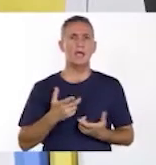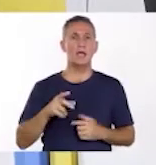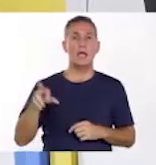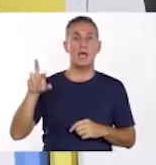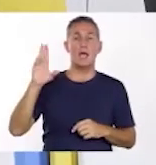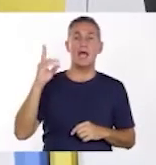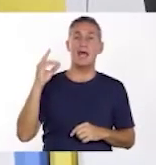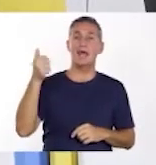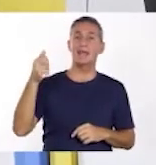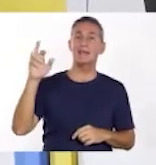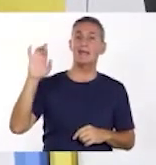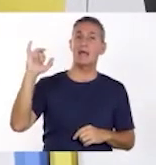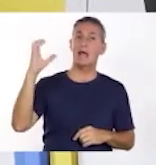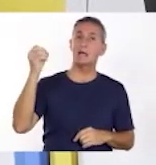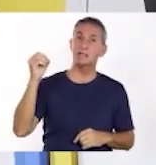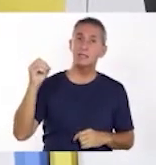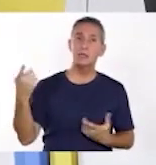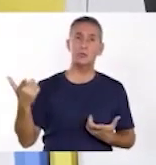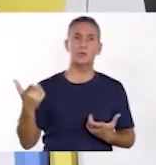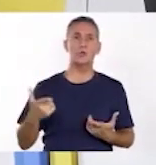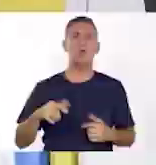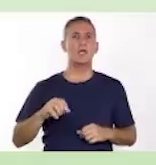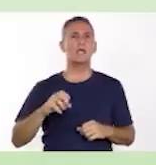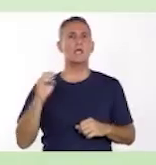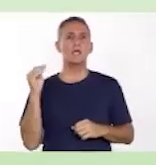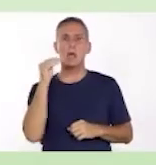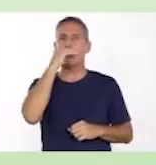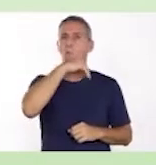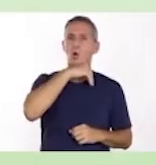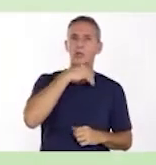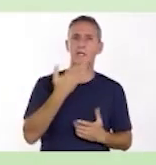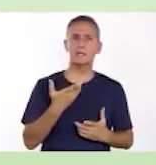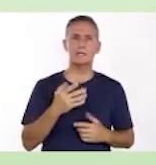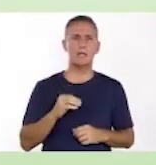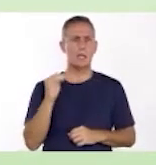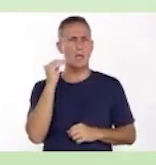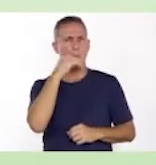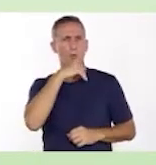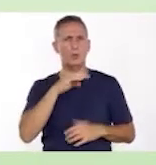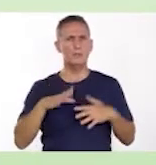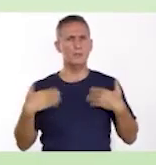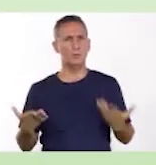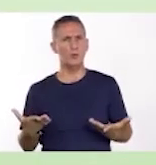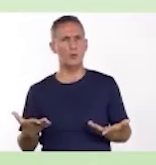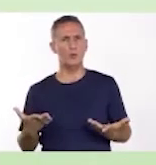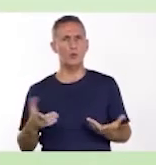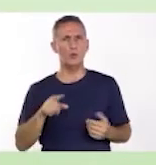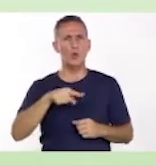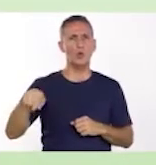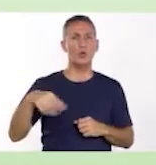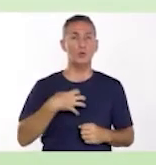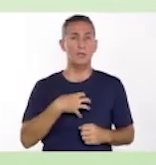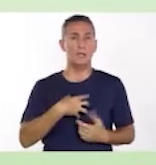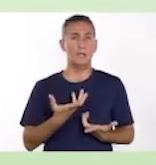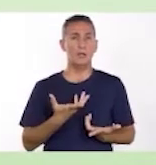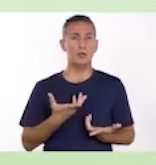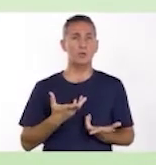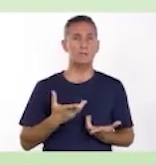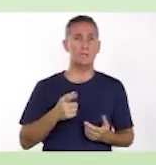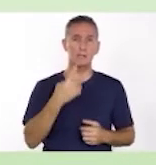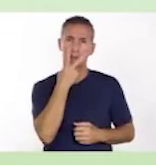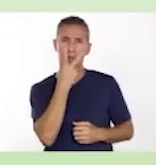Rubén Darío y el modernismo. ¿A qué llamamos modernismos? Ustedes lo tienen